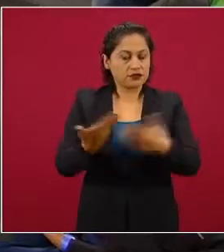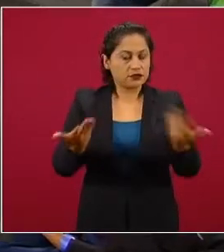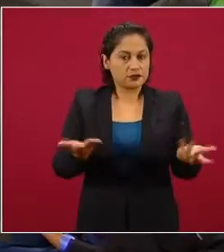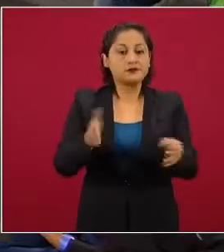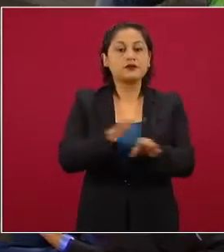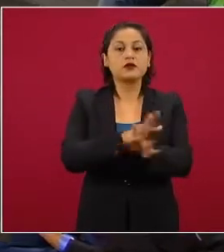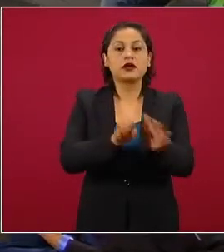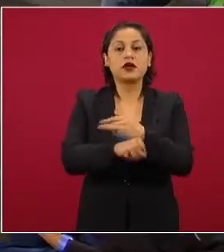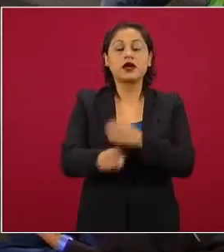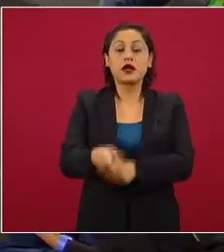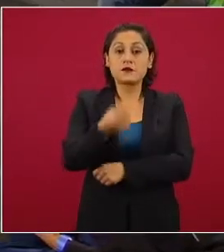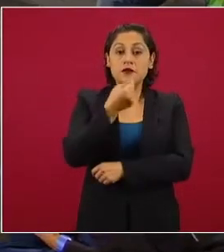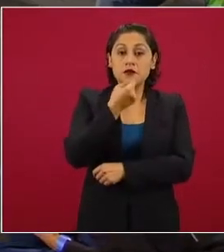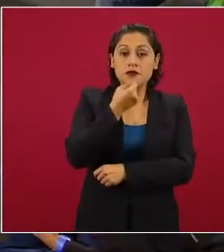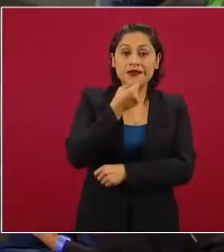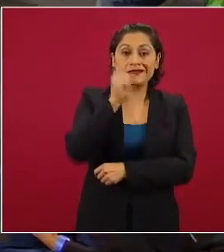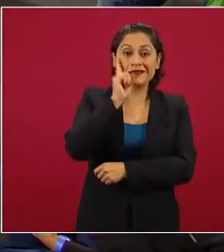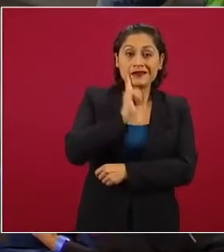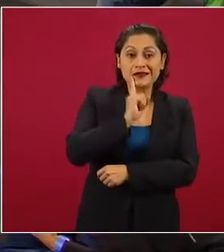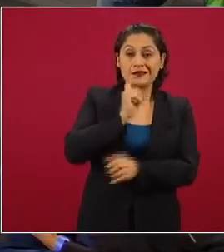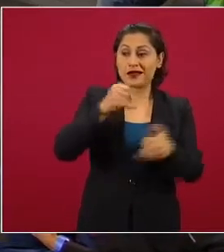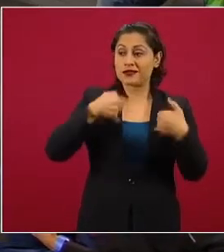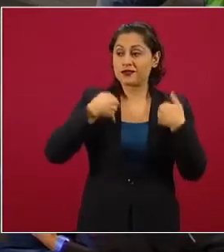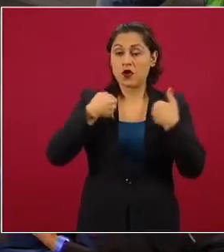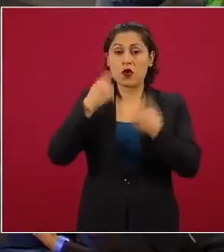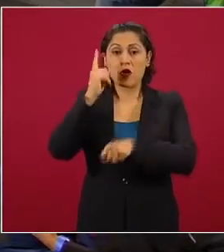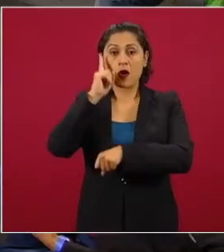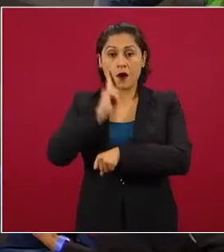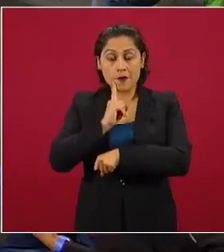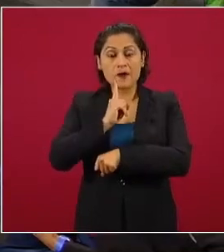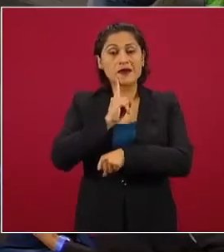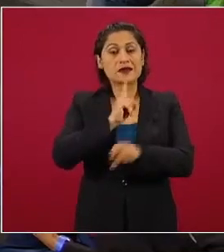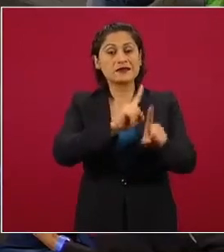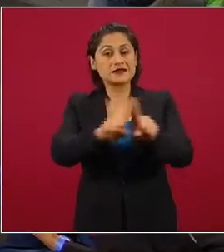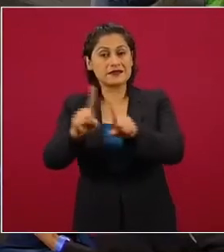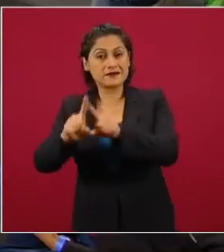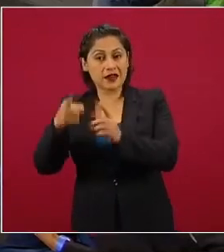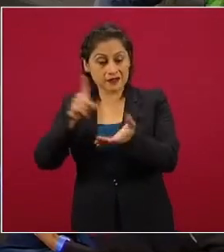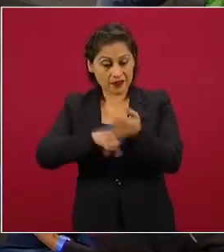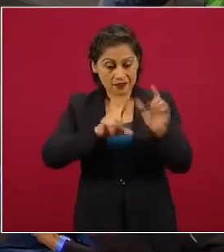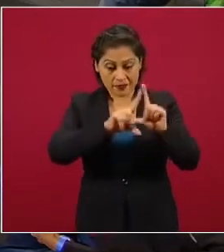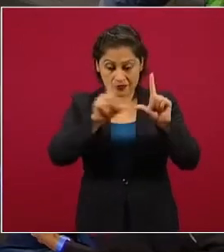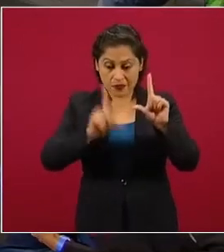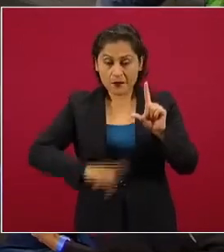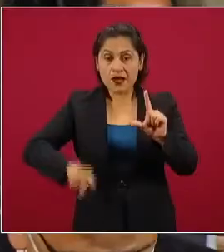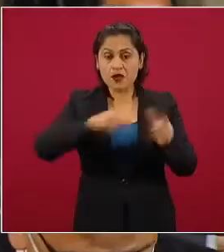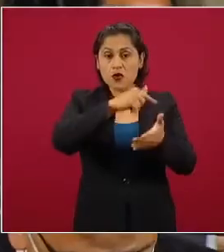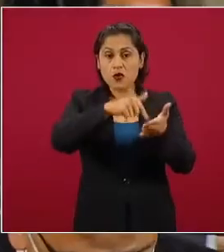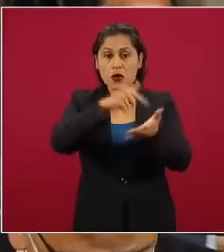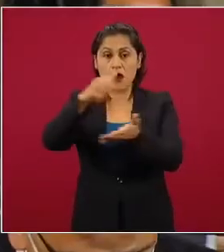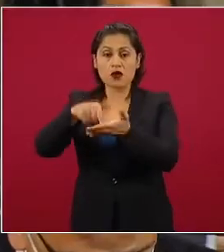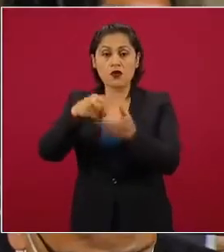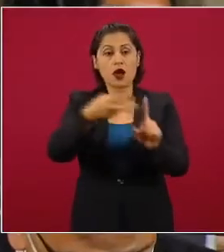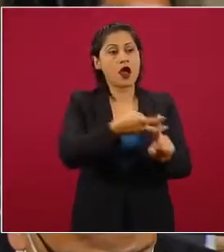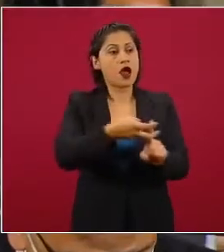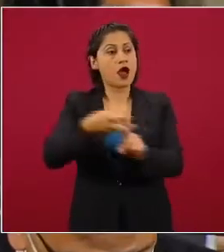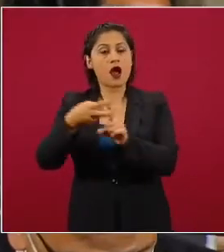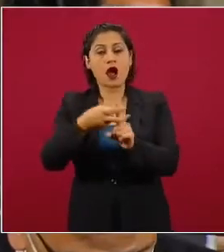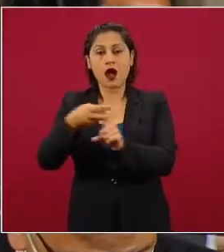jovencitas desaparecidas en todo el país están siendo levantadas. ¿Qué sabe el gobierno de México? ¿Qué está haciendo? ¿Qué va a